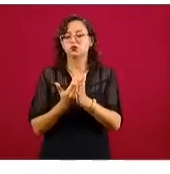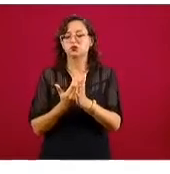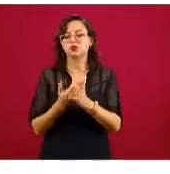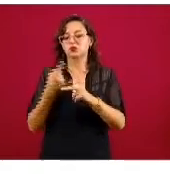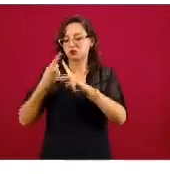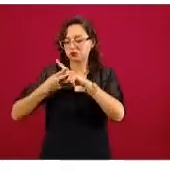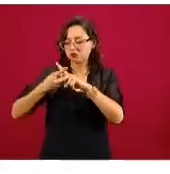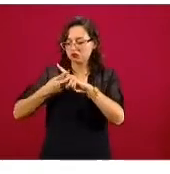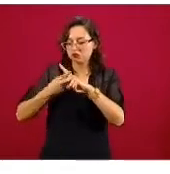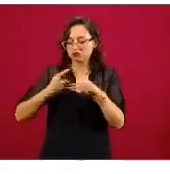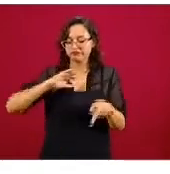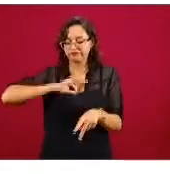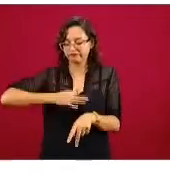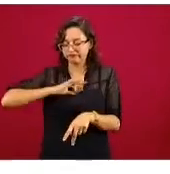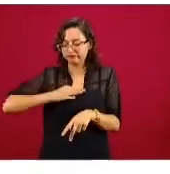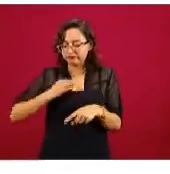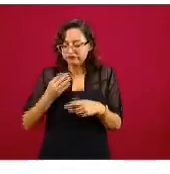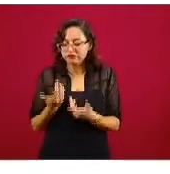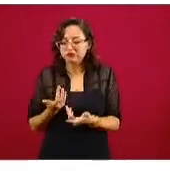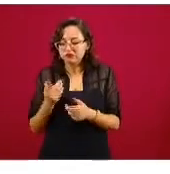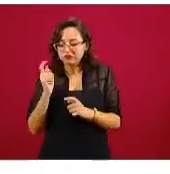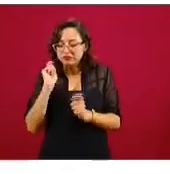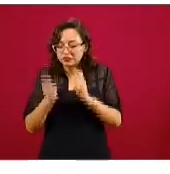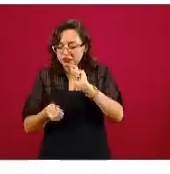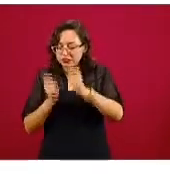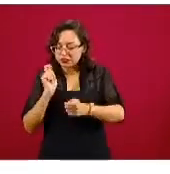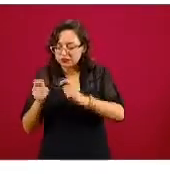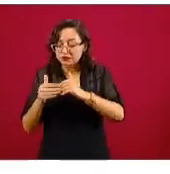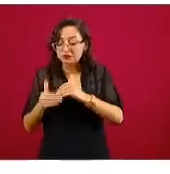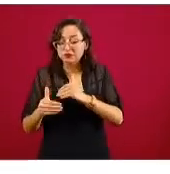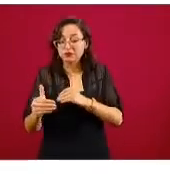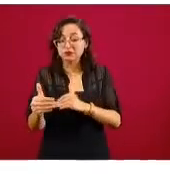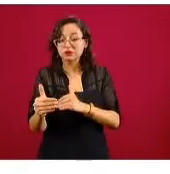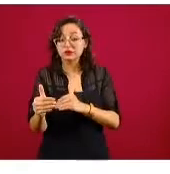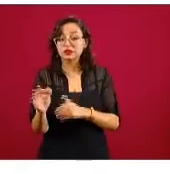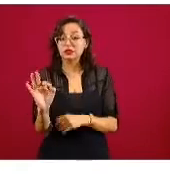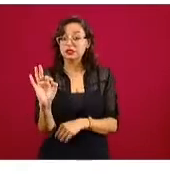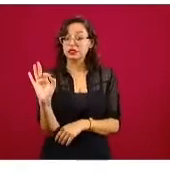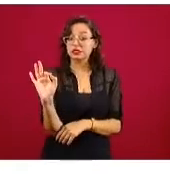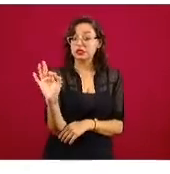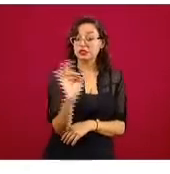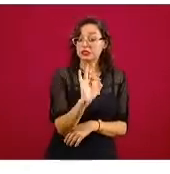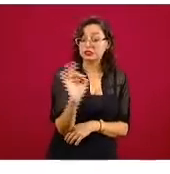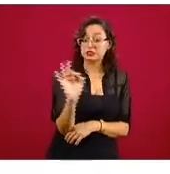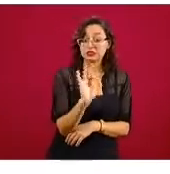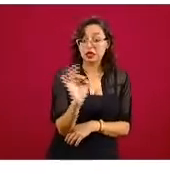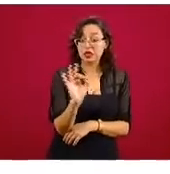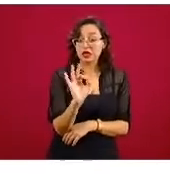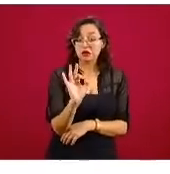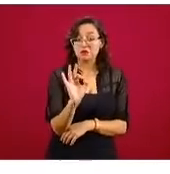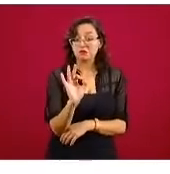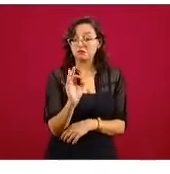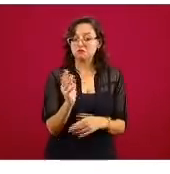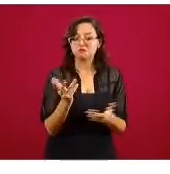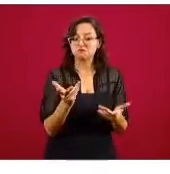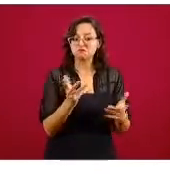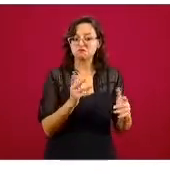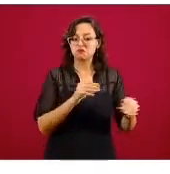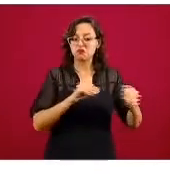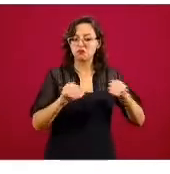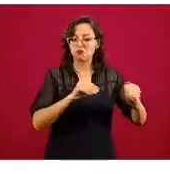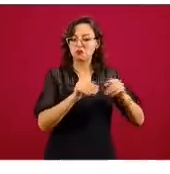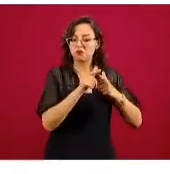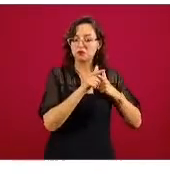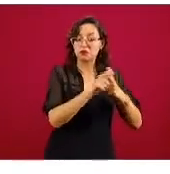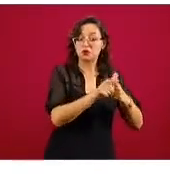aplicaciones matemáticas a la epidemiología, nos permiten ver lo que hubiera pasado y lo que está pasando. Lo